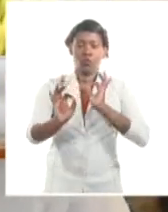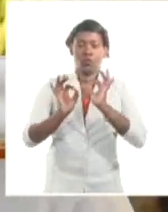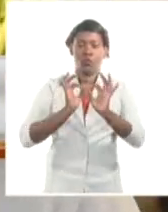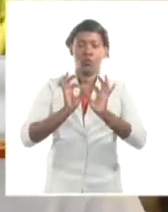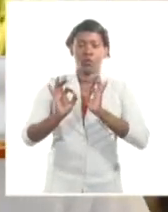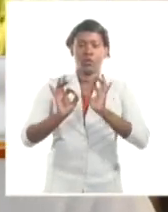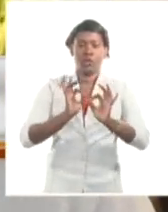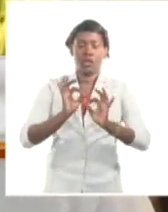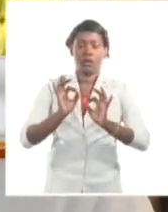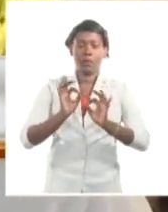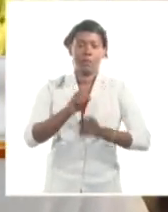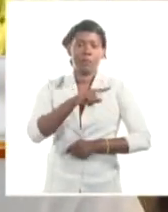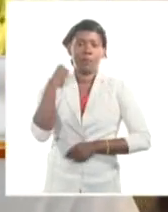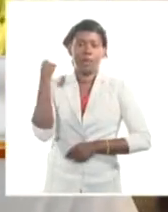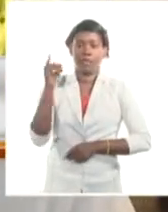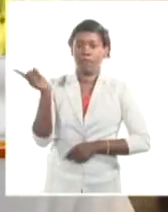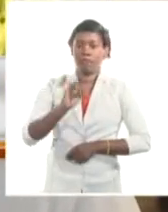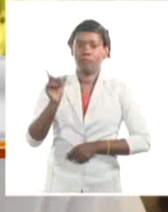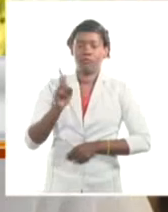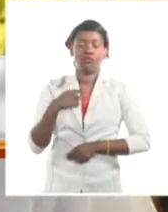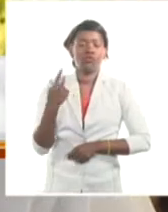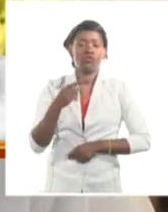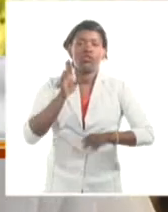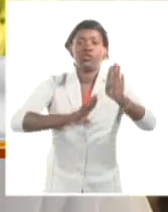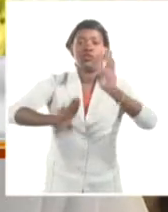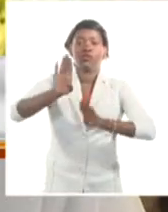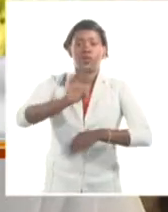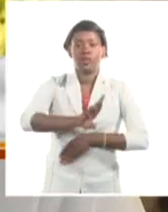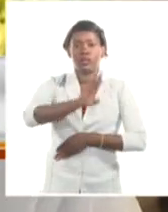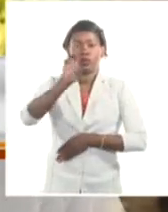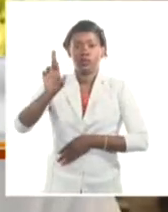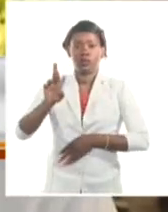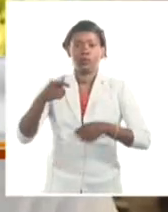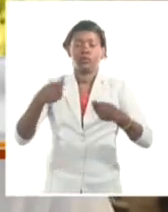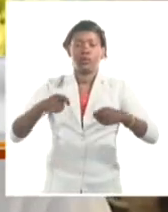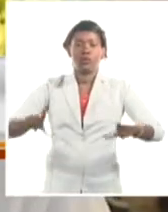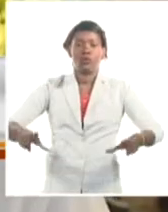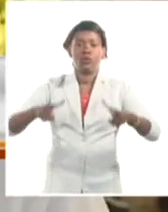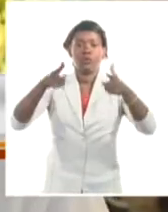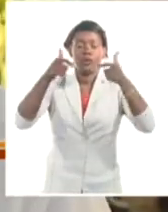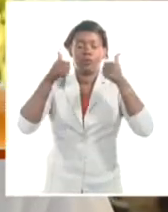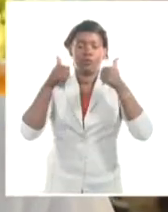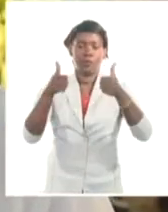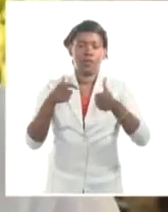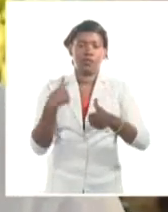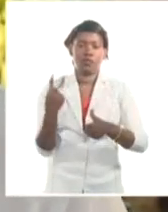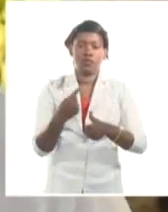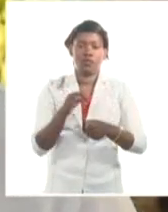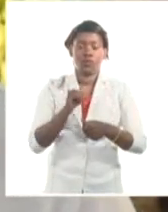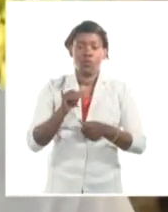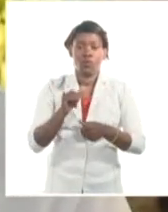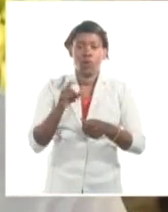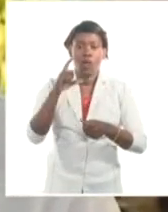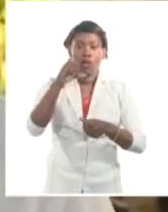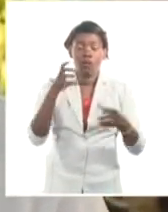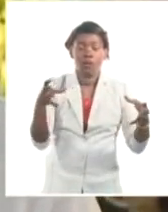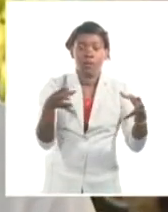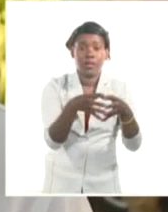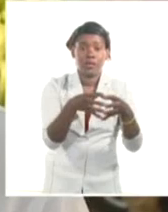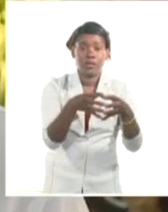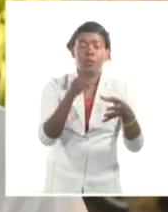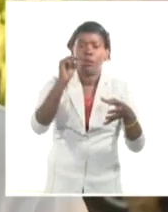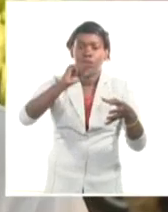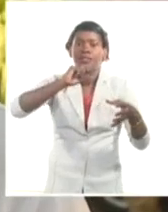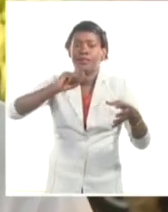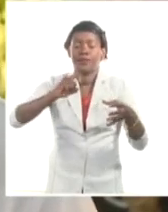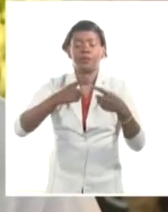mismo defendemos la revolución defendemos nuestra nuestra conquista que tenemos lograda en nuestras cooperativas difícil pero ahí